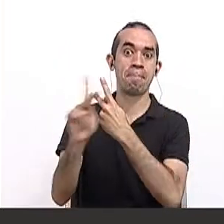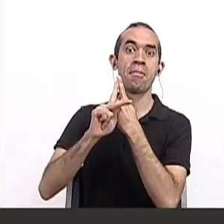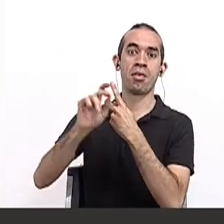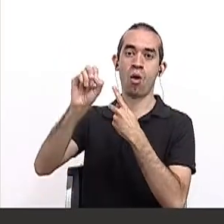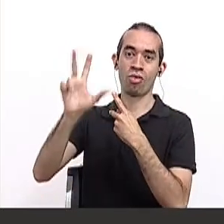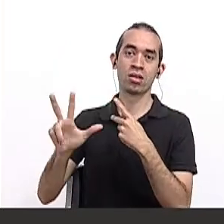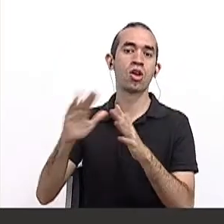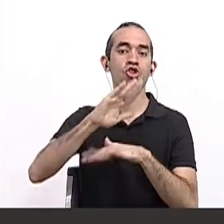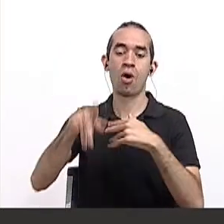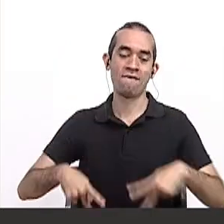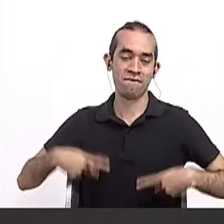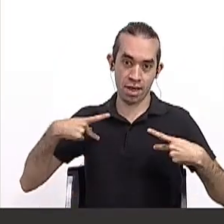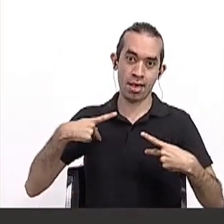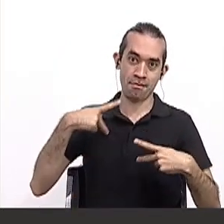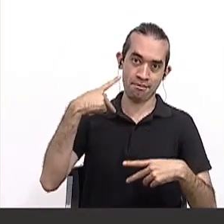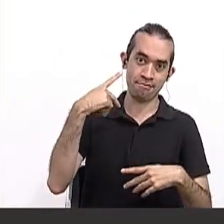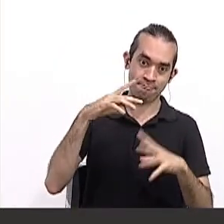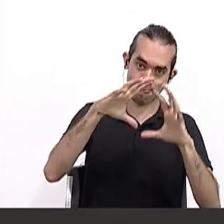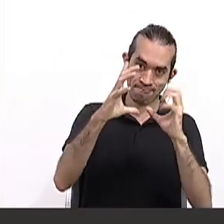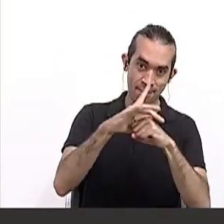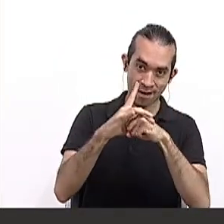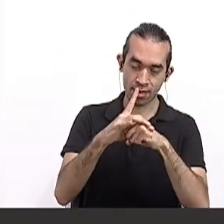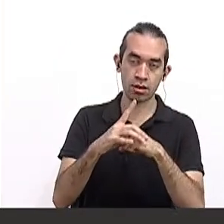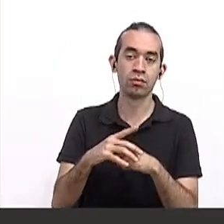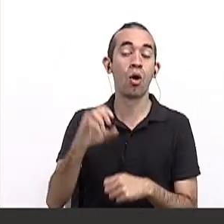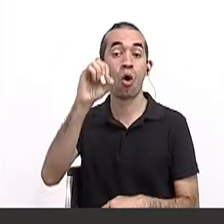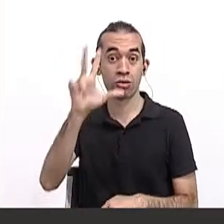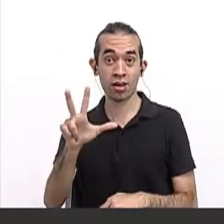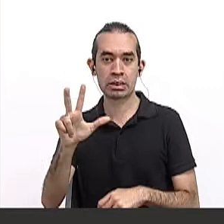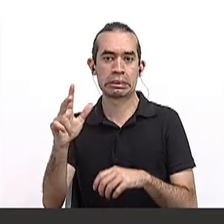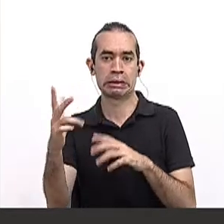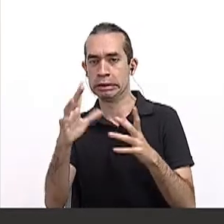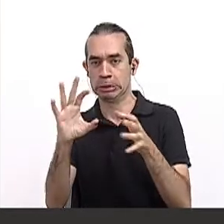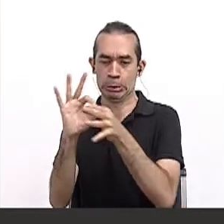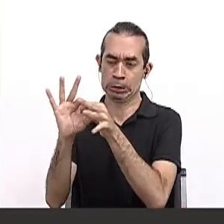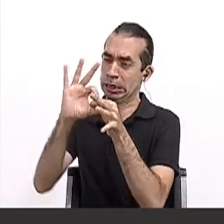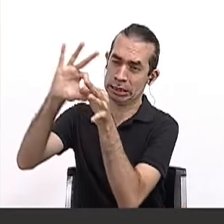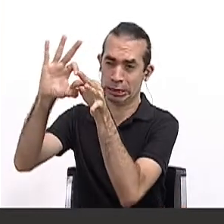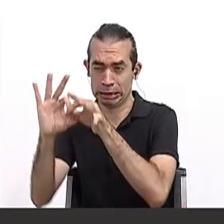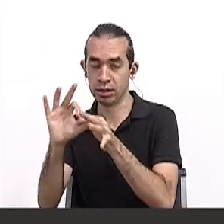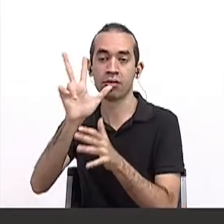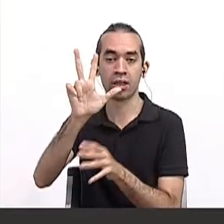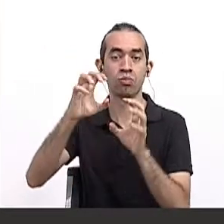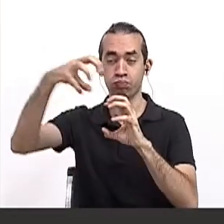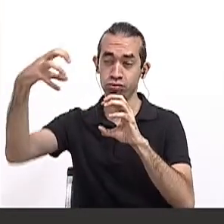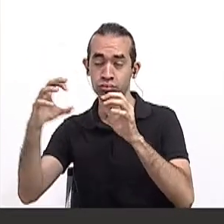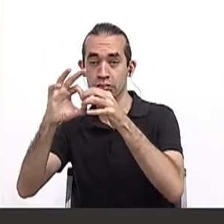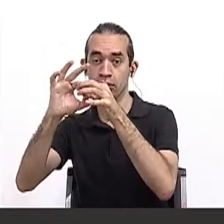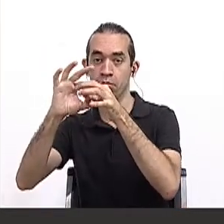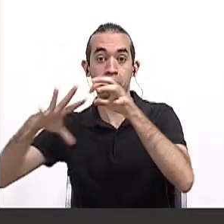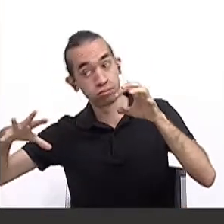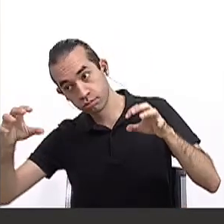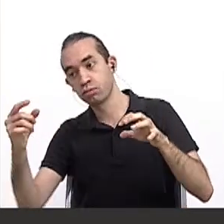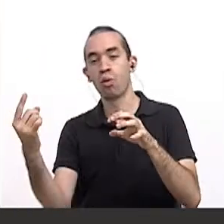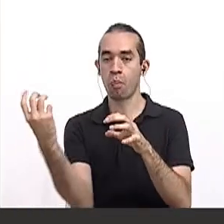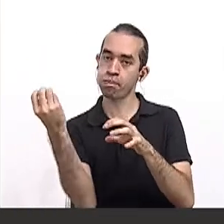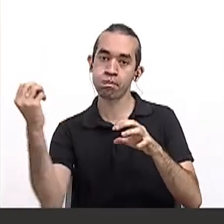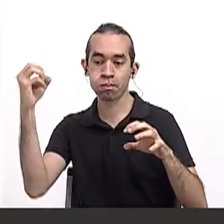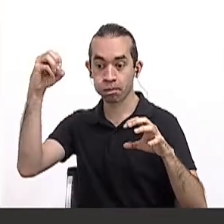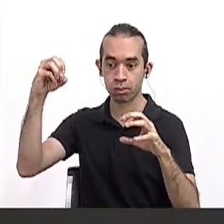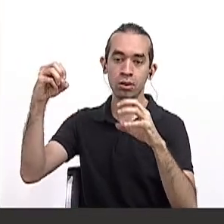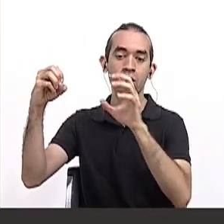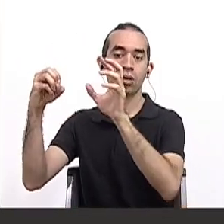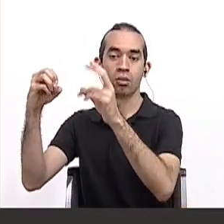ozono, una forma inestable de oxígeno que contiene 3 átomos, se descompone en un átomo y una molécula de